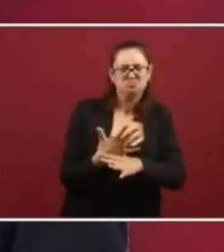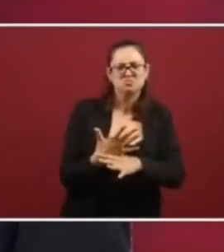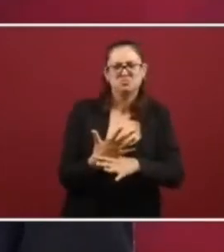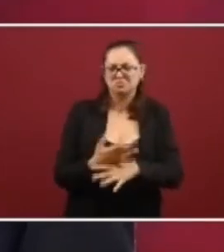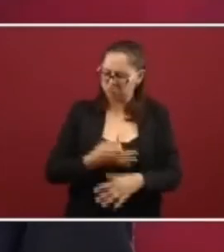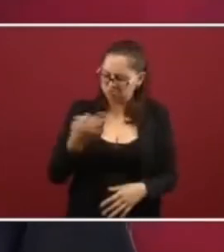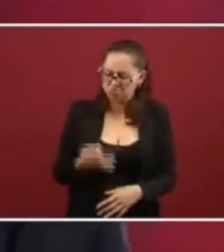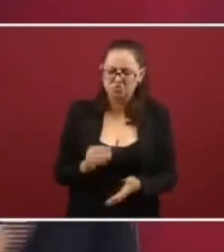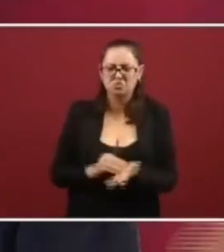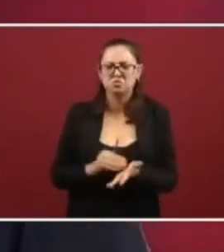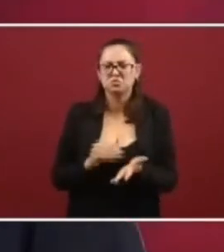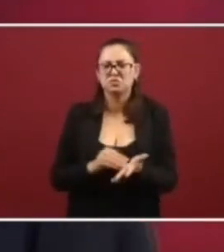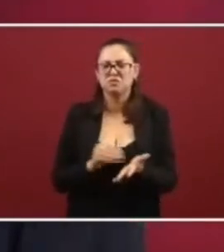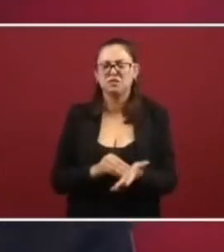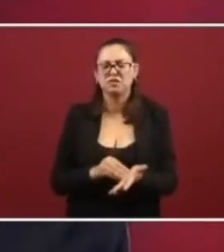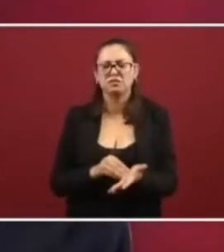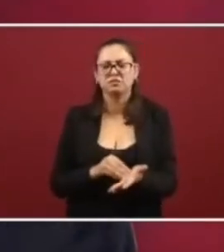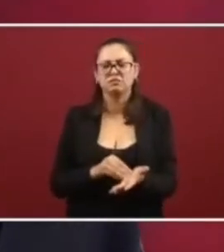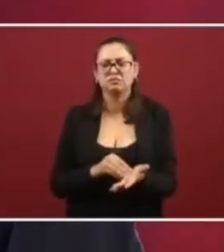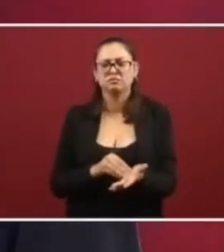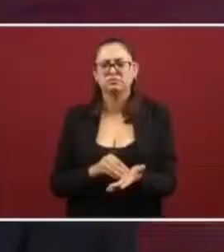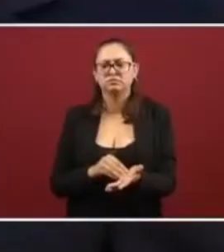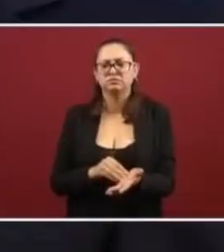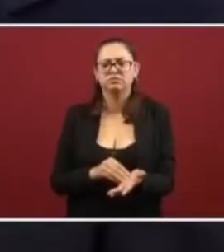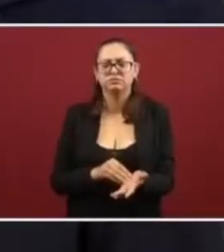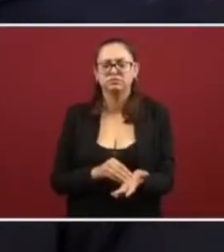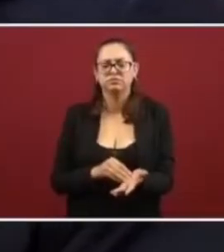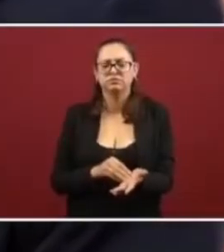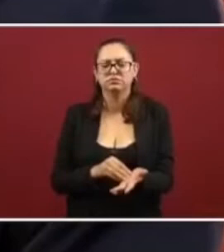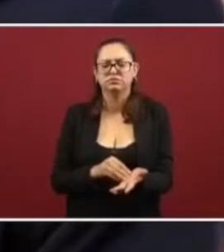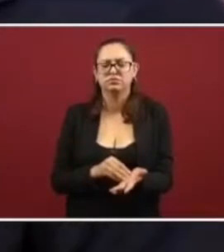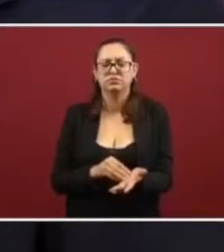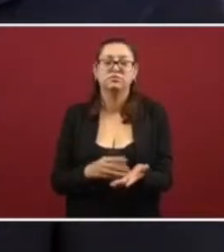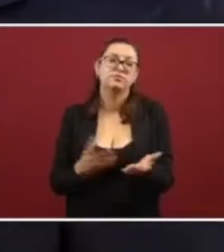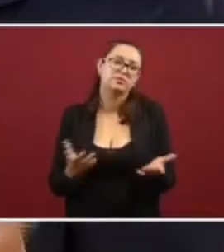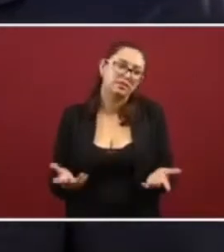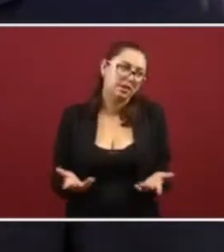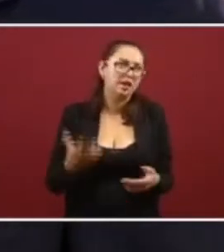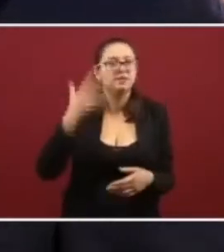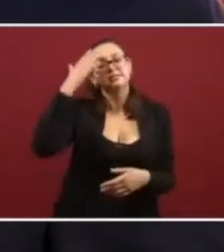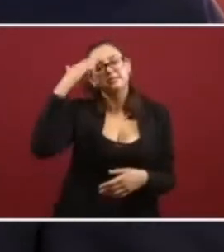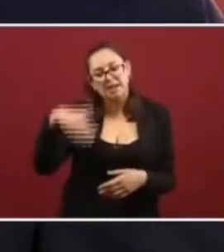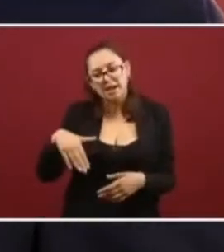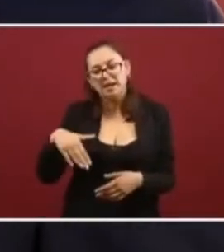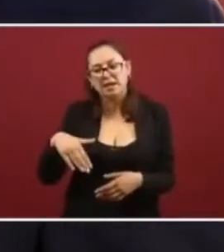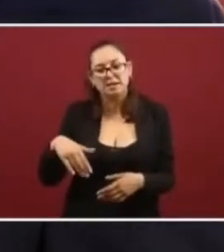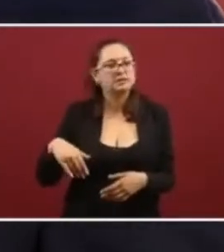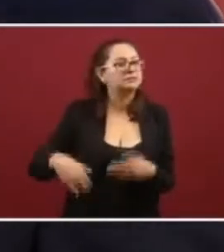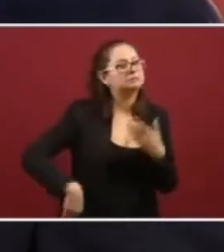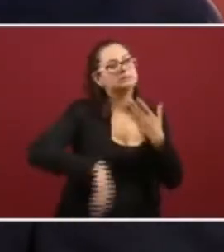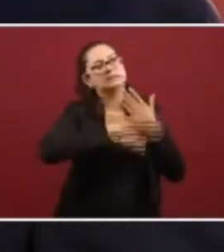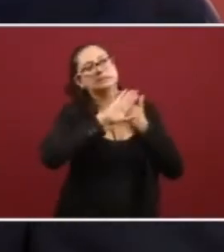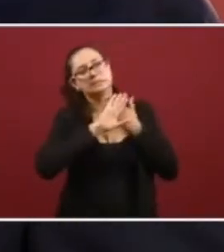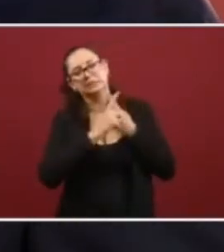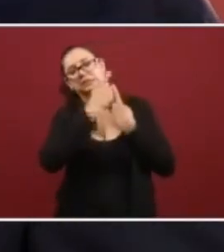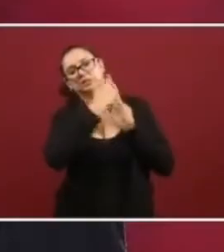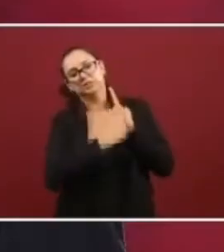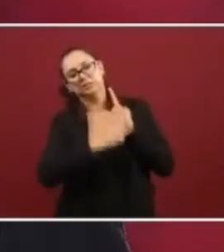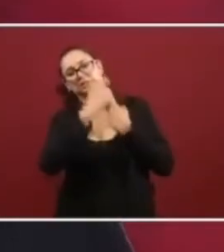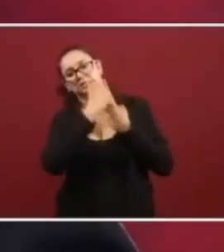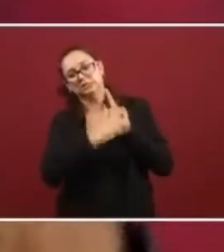Claro, me van a decir mis críticos,